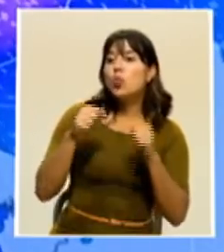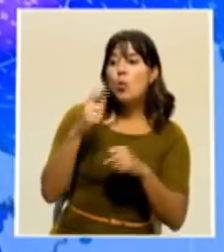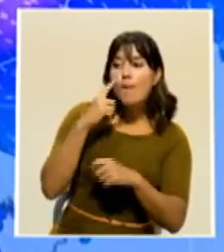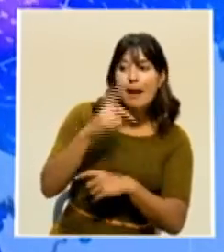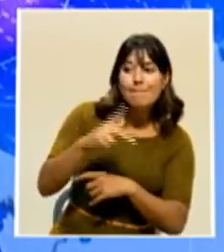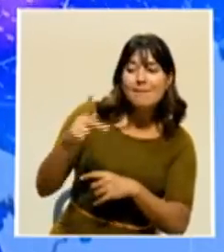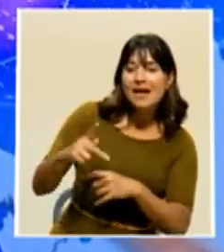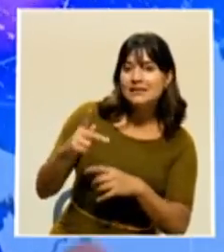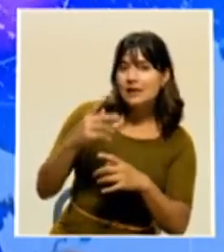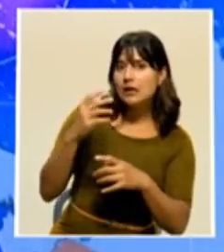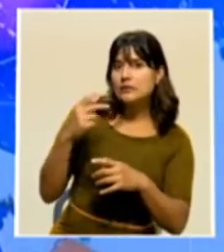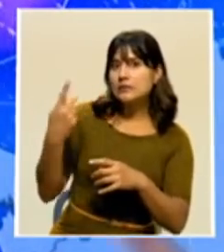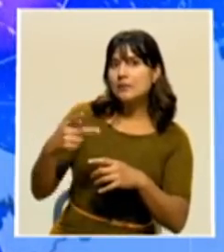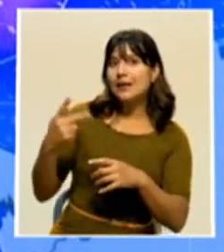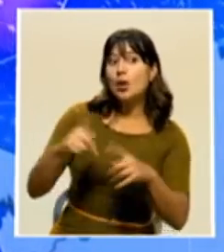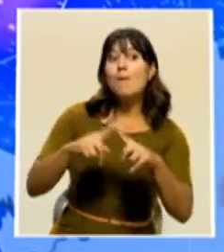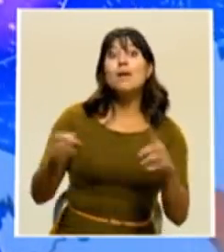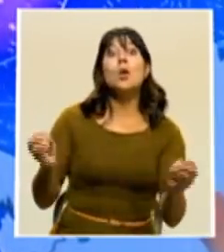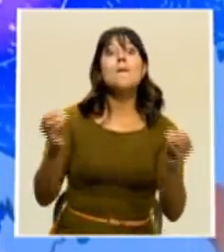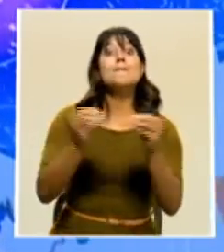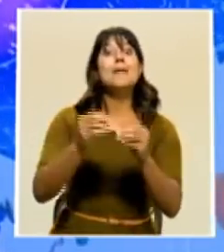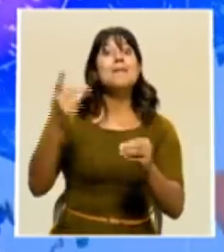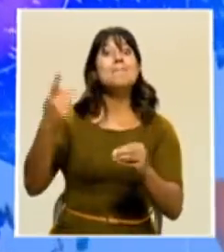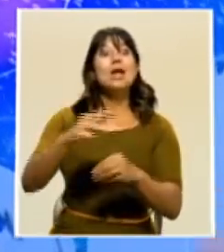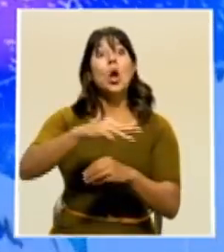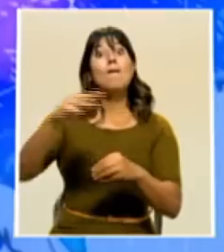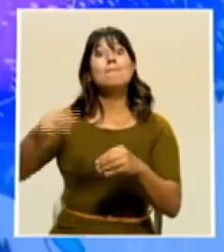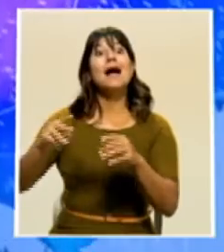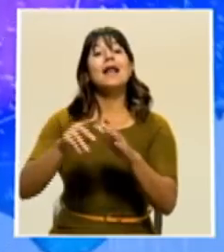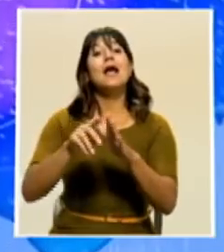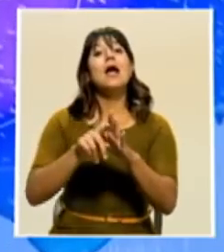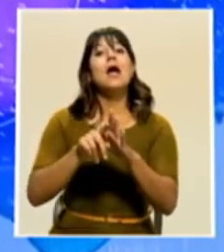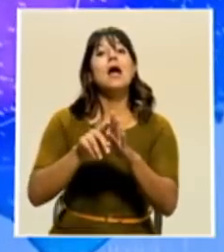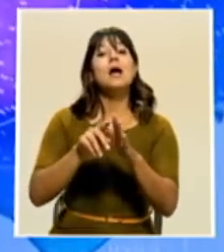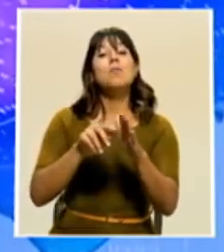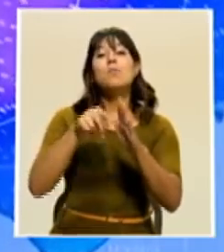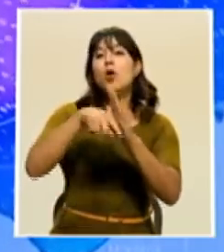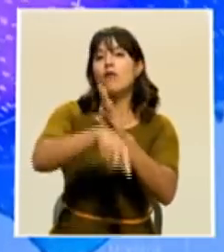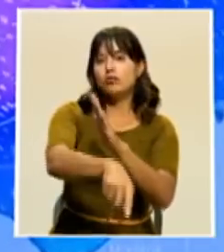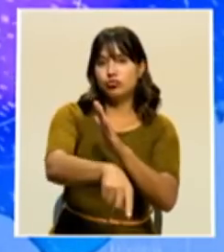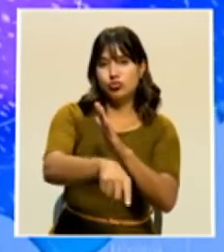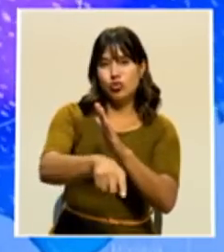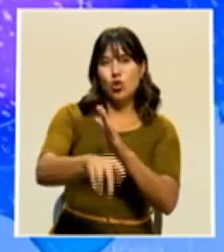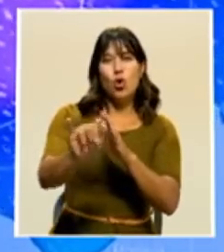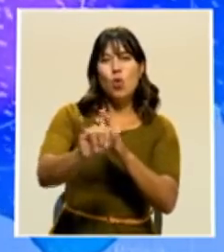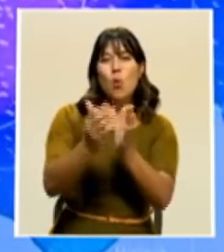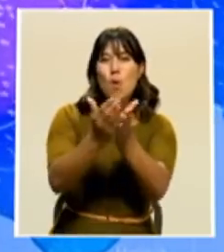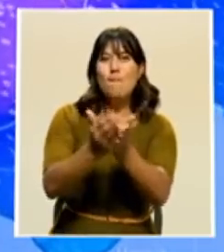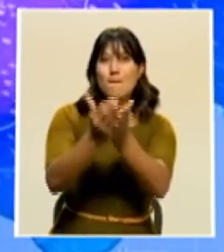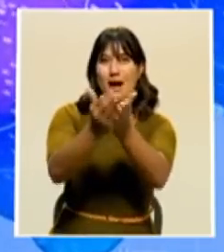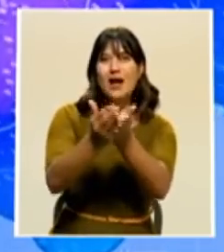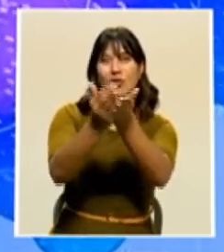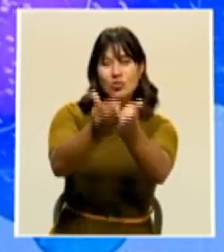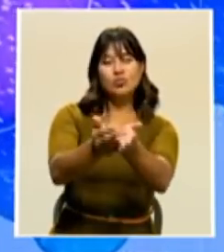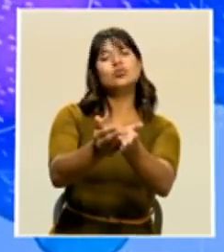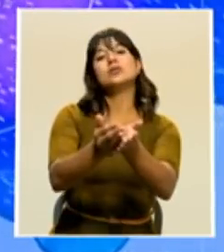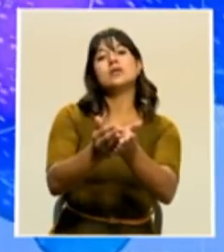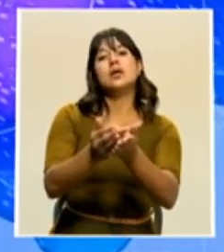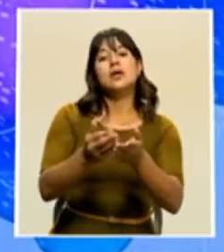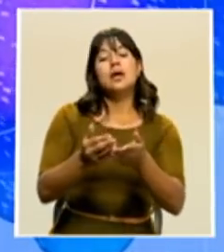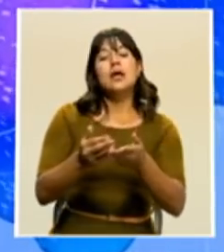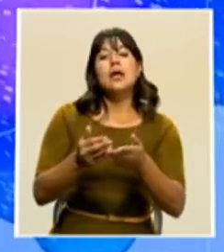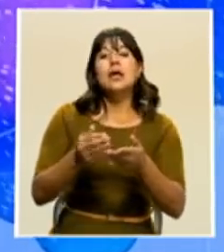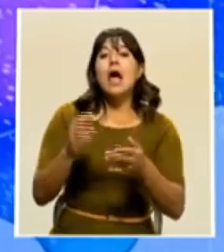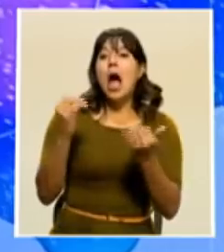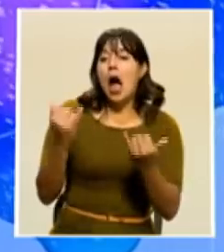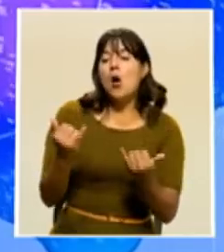más peligroso mar adentro, para la navegación especialmente, ¿verdad? De manera que por ahora está concentrado en el Pacífico Sur. En el